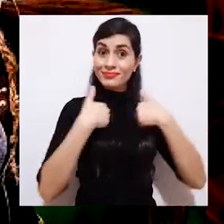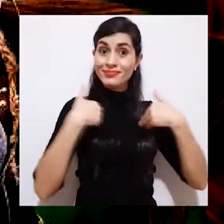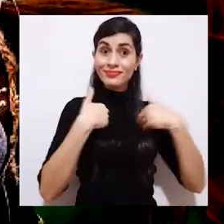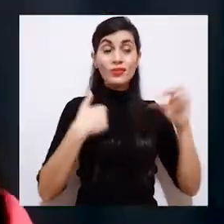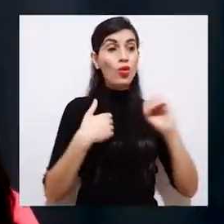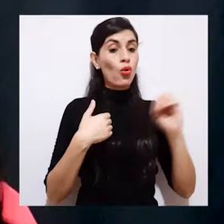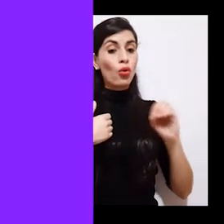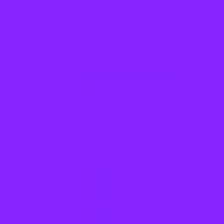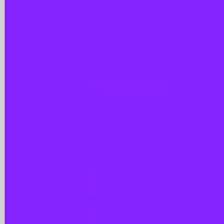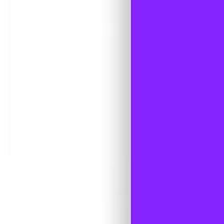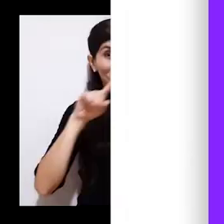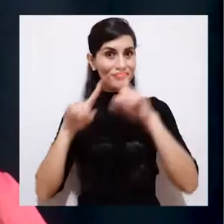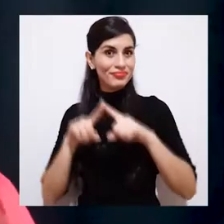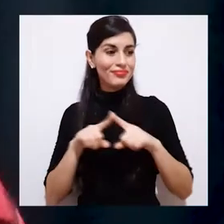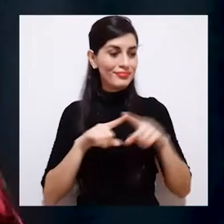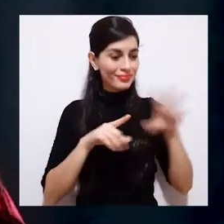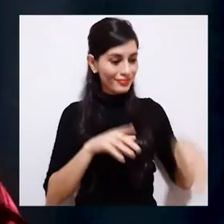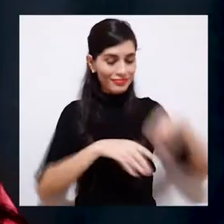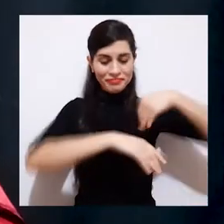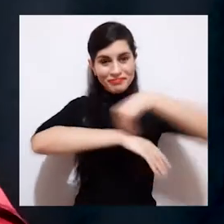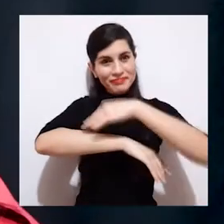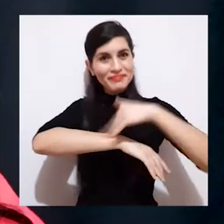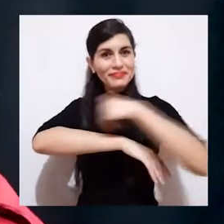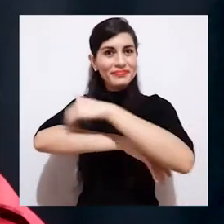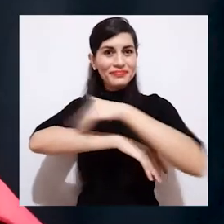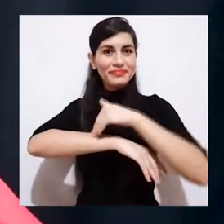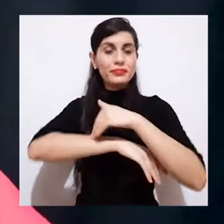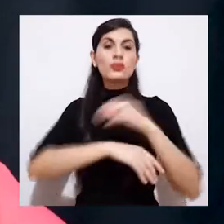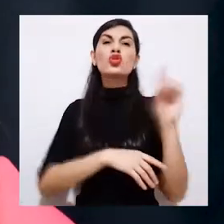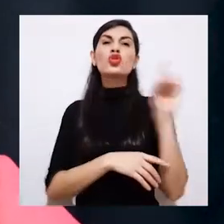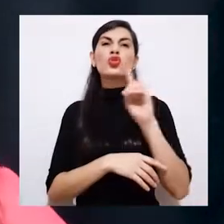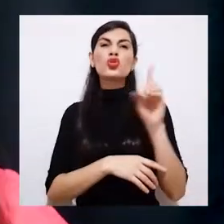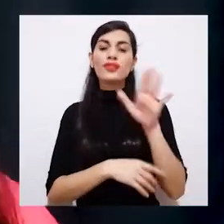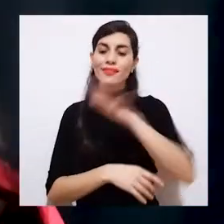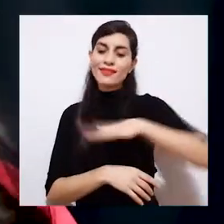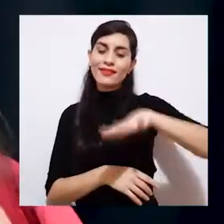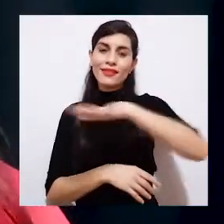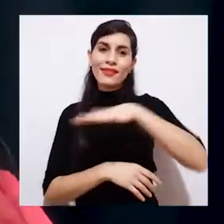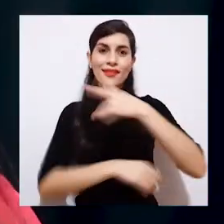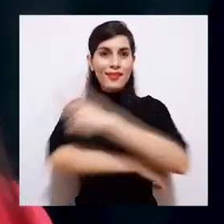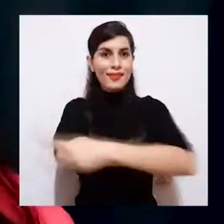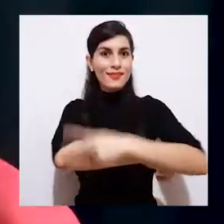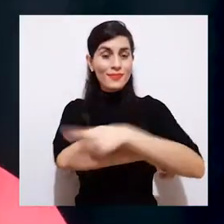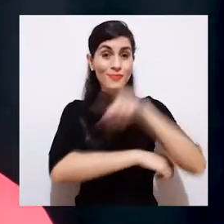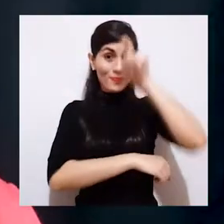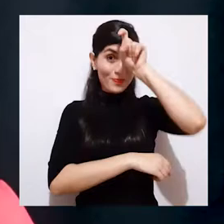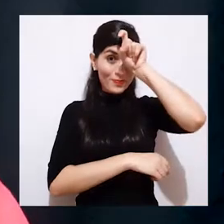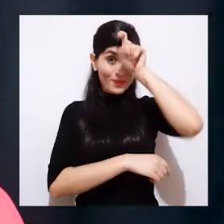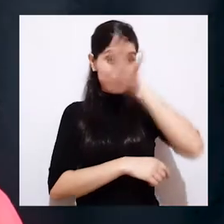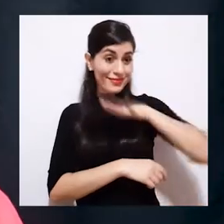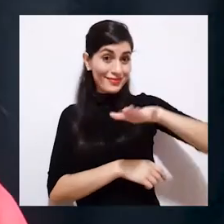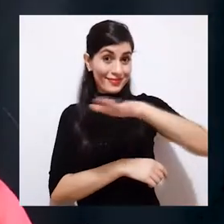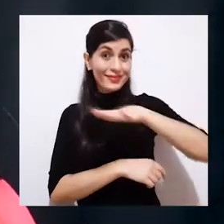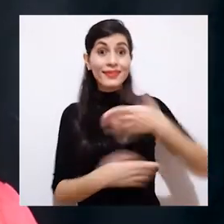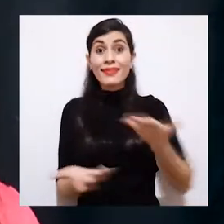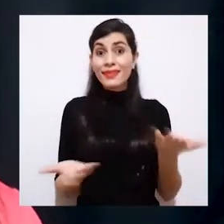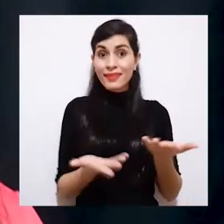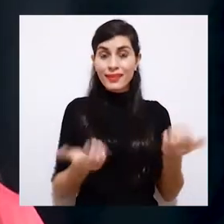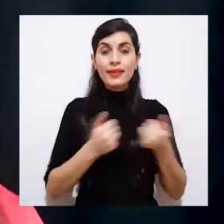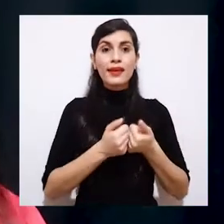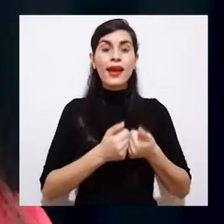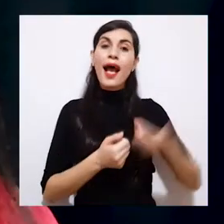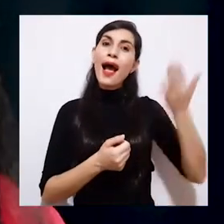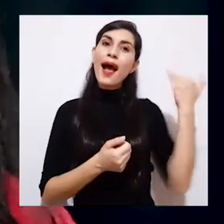tiempo estaban a su alcance. El maquillaje nace en lo que es Egipto. Y bueno, por ahí hay una leyenda en la cual dice que